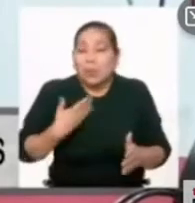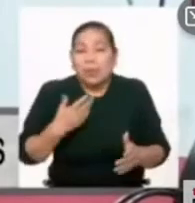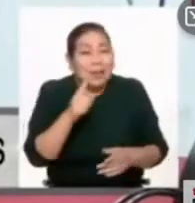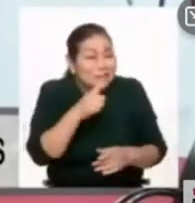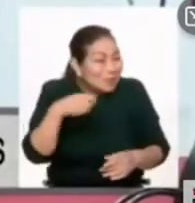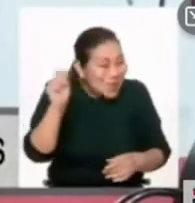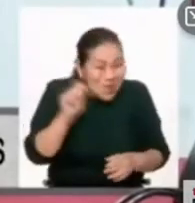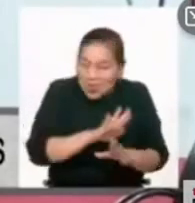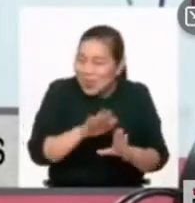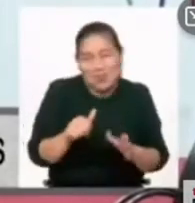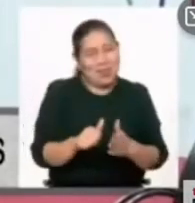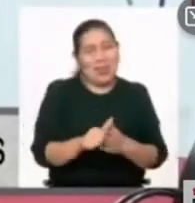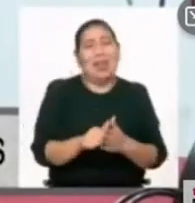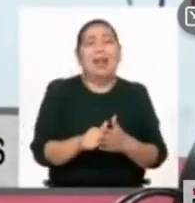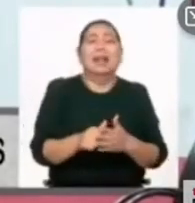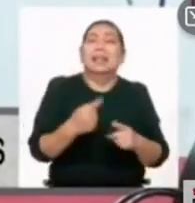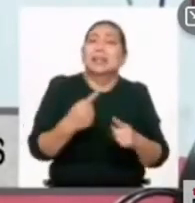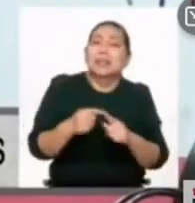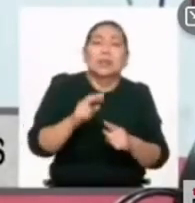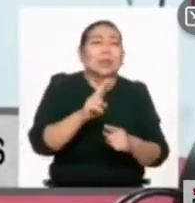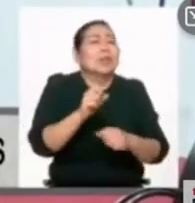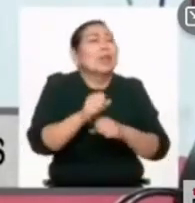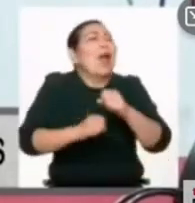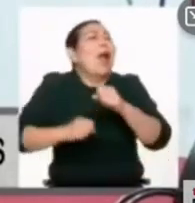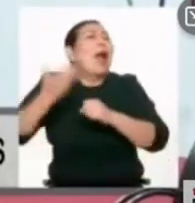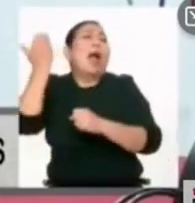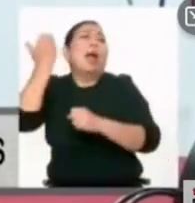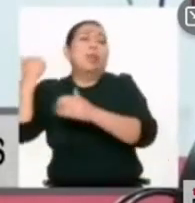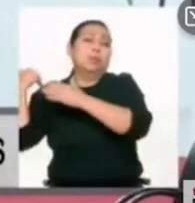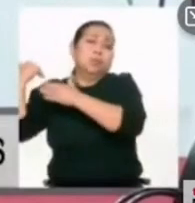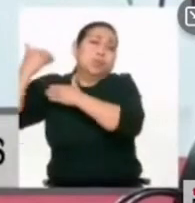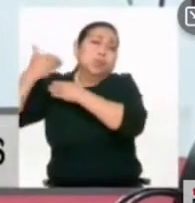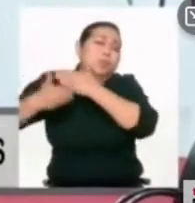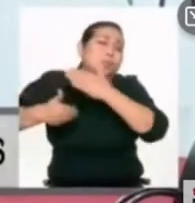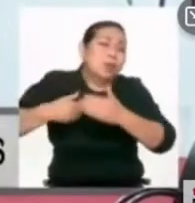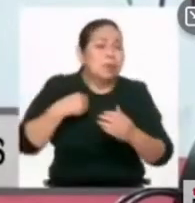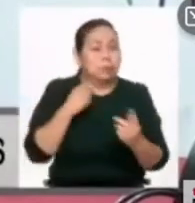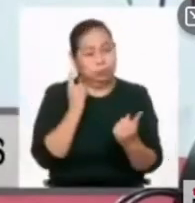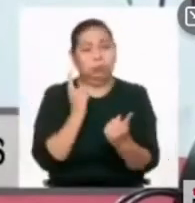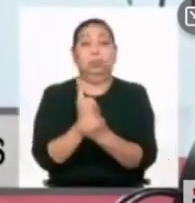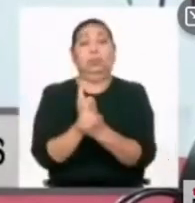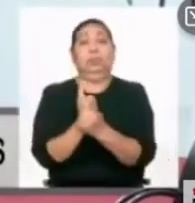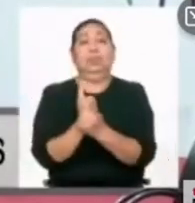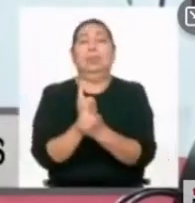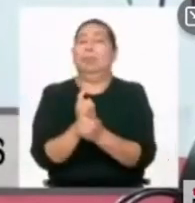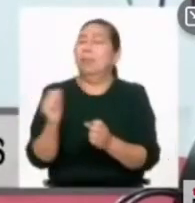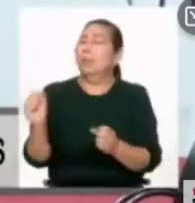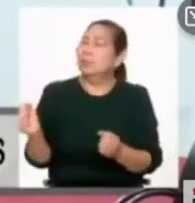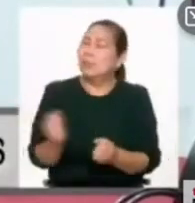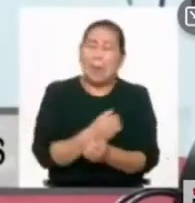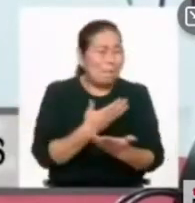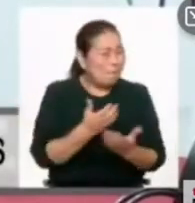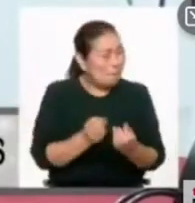atender el 100%, ¿no? Son falencias de 200 años de vida republicana y hemos encontrado un país